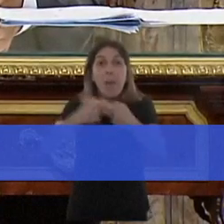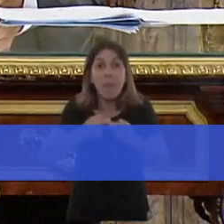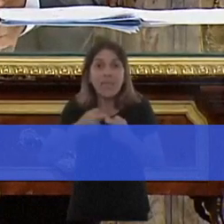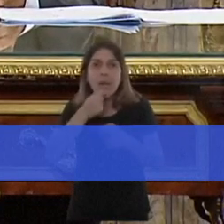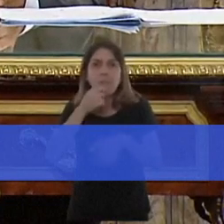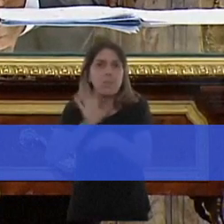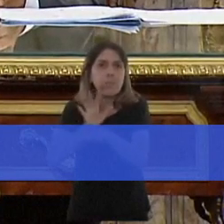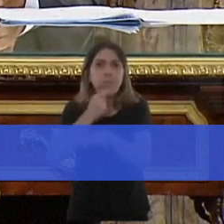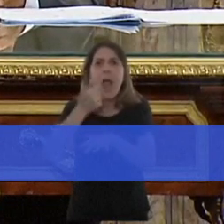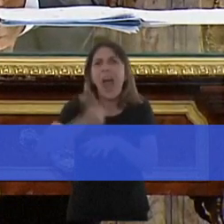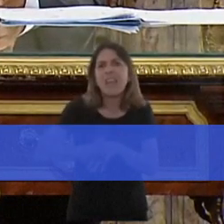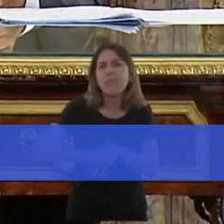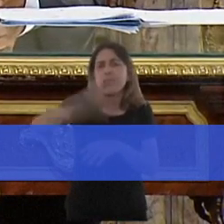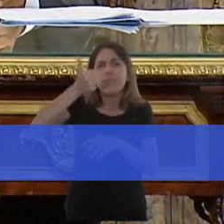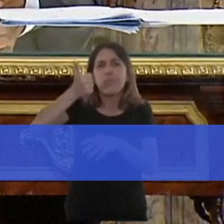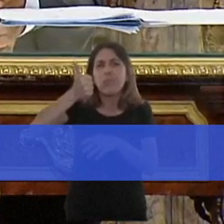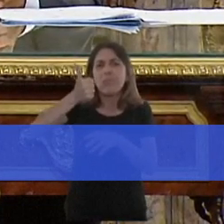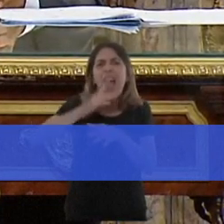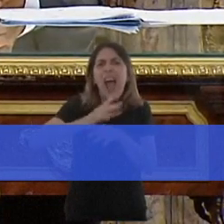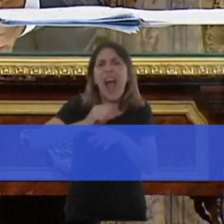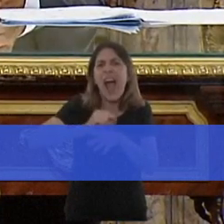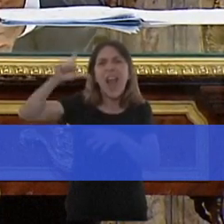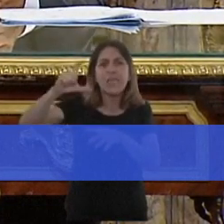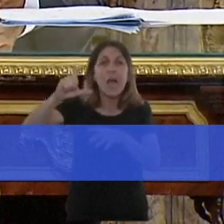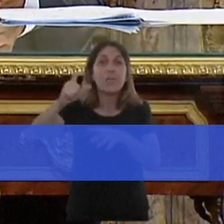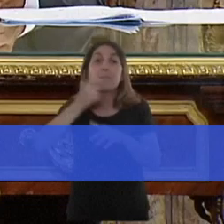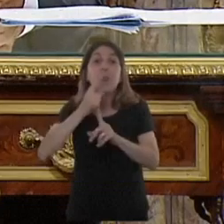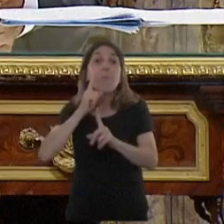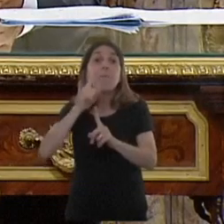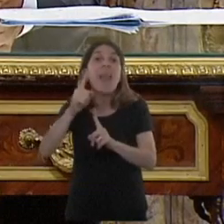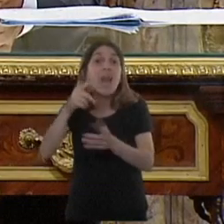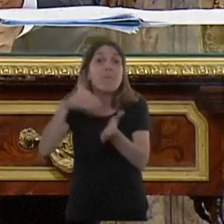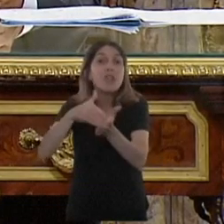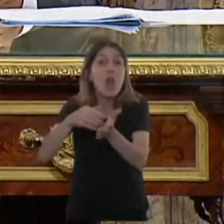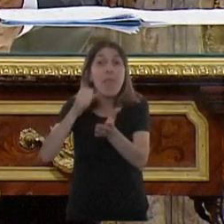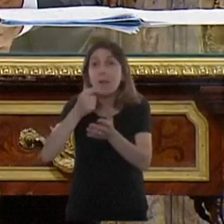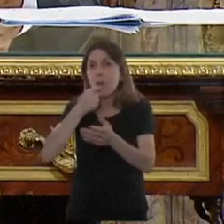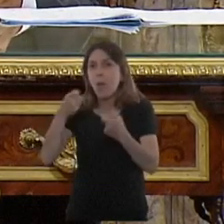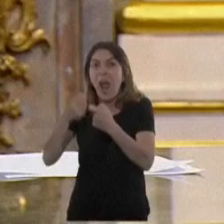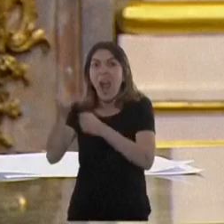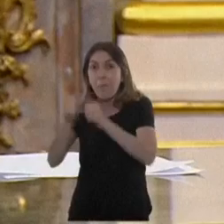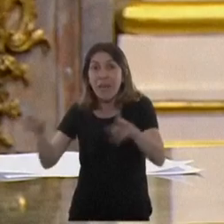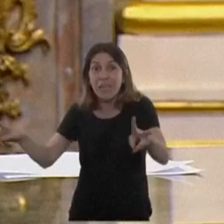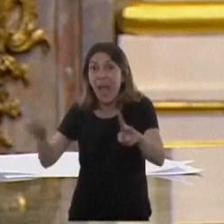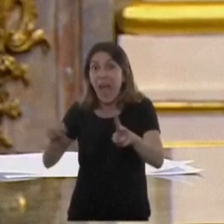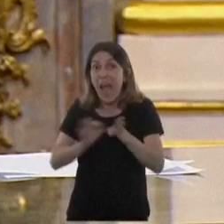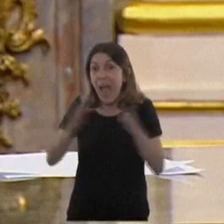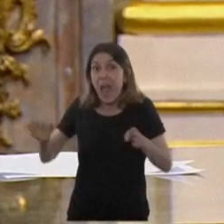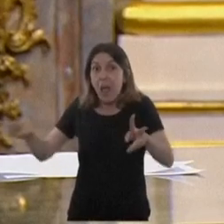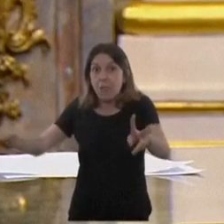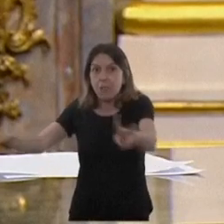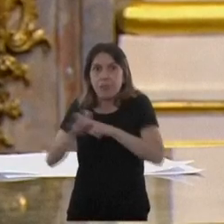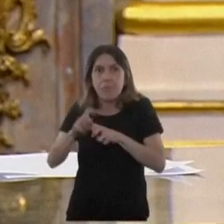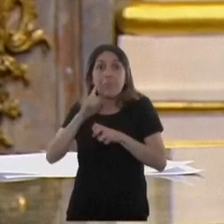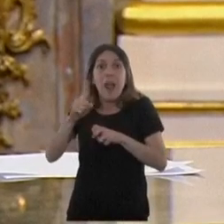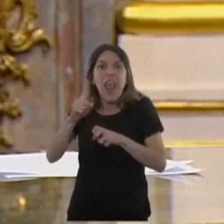netas imponibles altas superiores a los mil millones de pesos en el año lo cual es una fracción muy pequeña